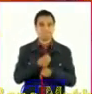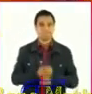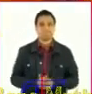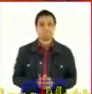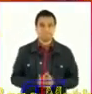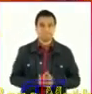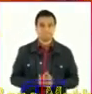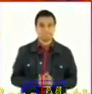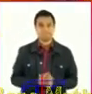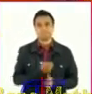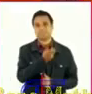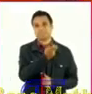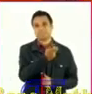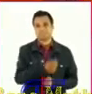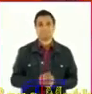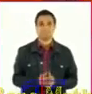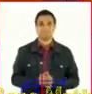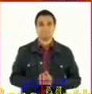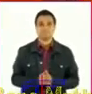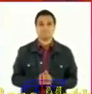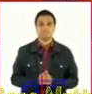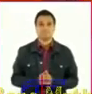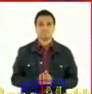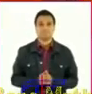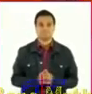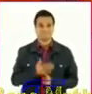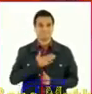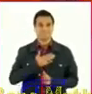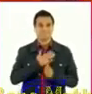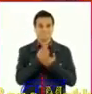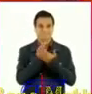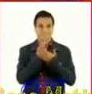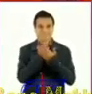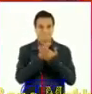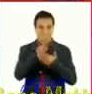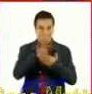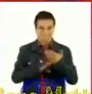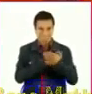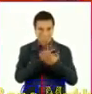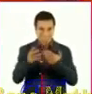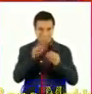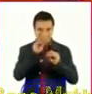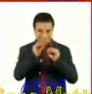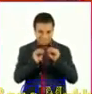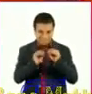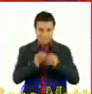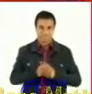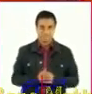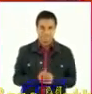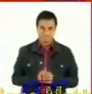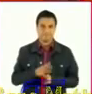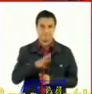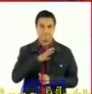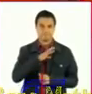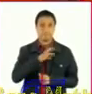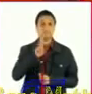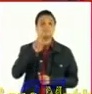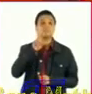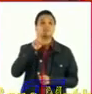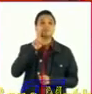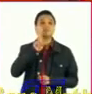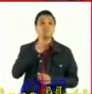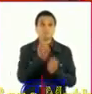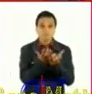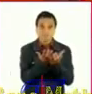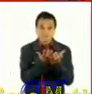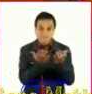surgiendo. Muy cierto. En nuestro diagrama se presentan varias como prueba del desnivel de la canaleta con la prueba de